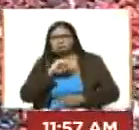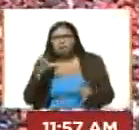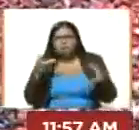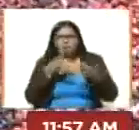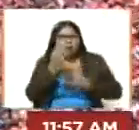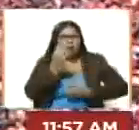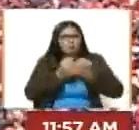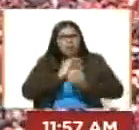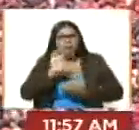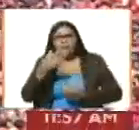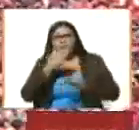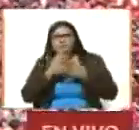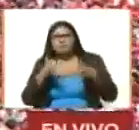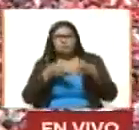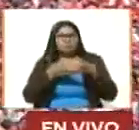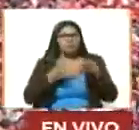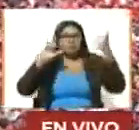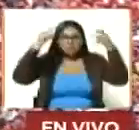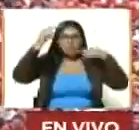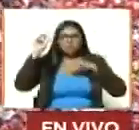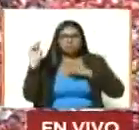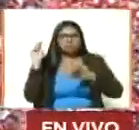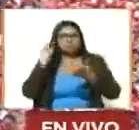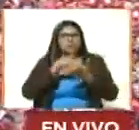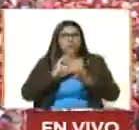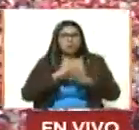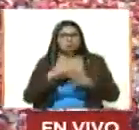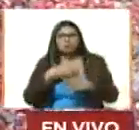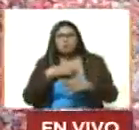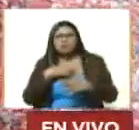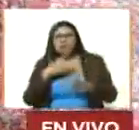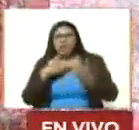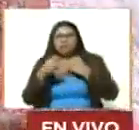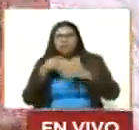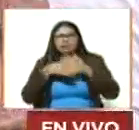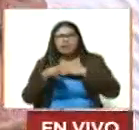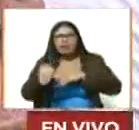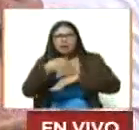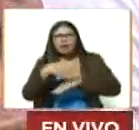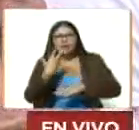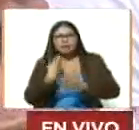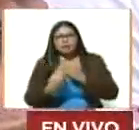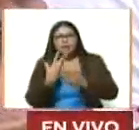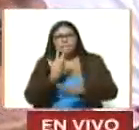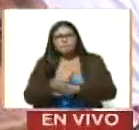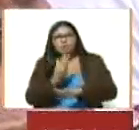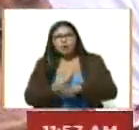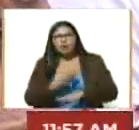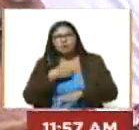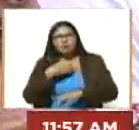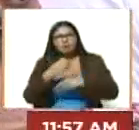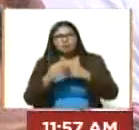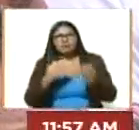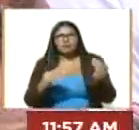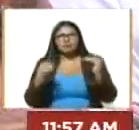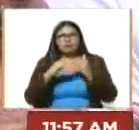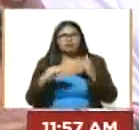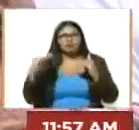patria. Con el comandante Chávez nos veníamos allá porque no podía salir de aquí de Monagas. Aquí ascendió a teniente